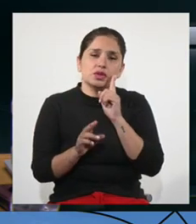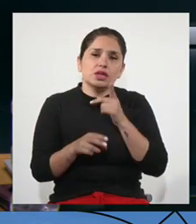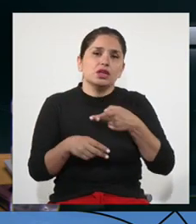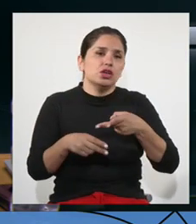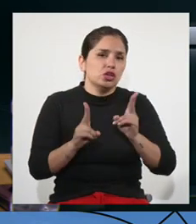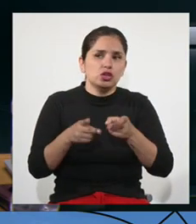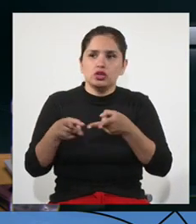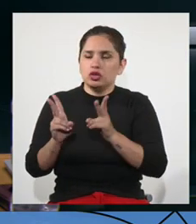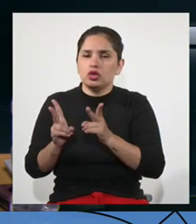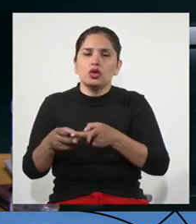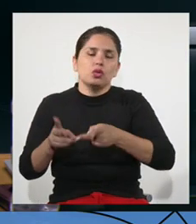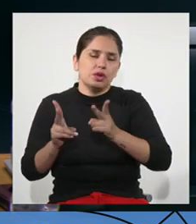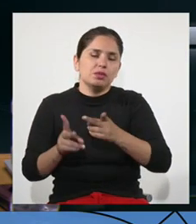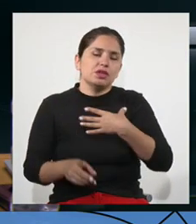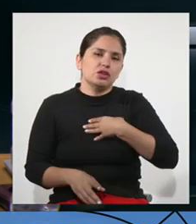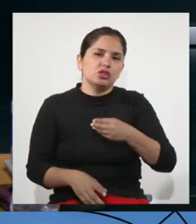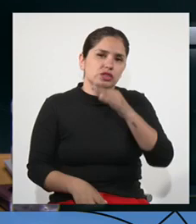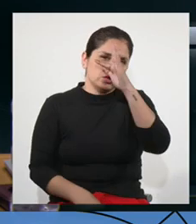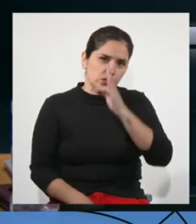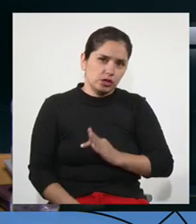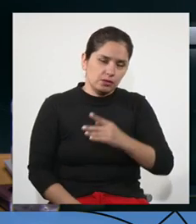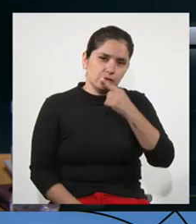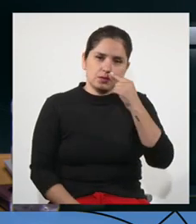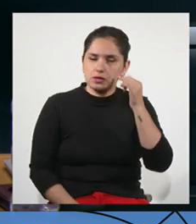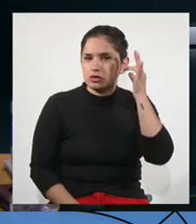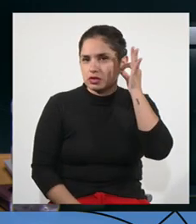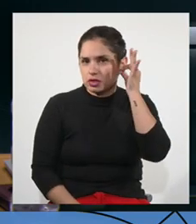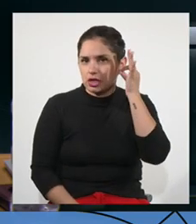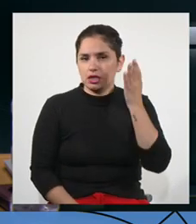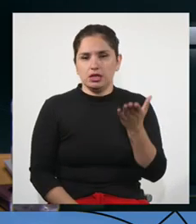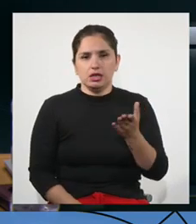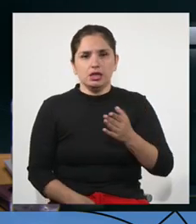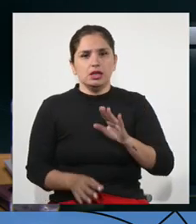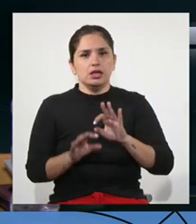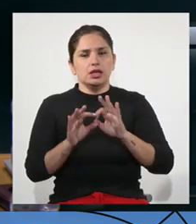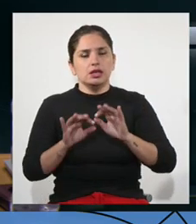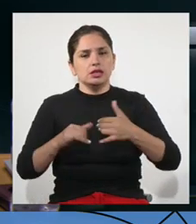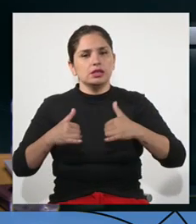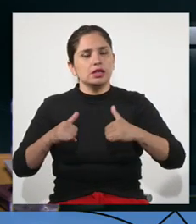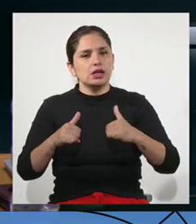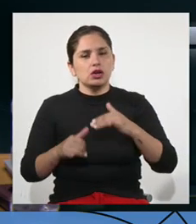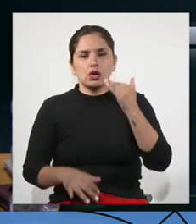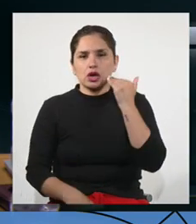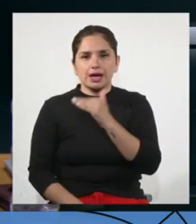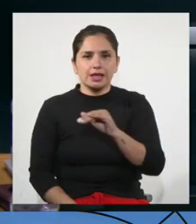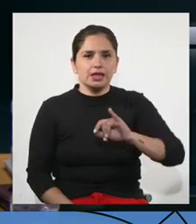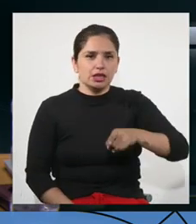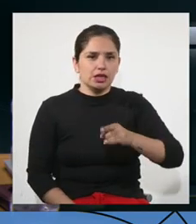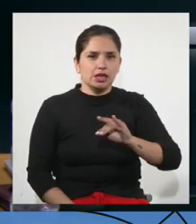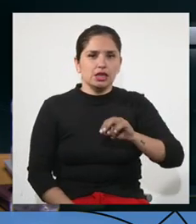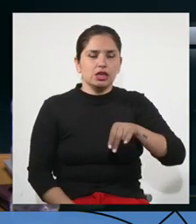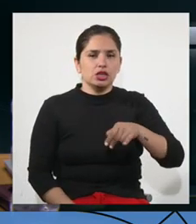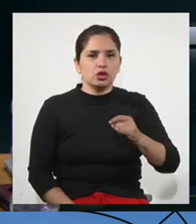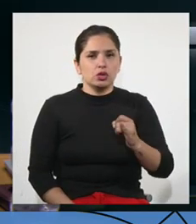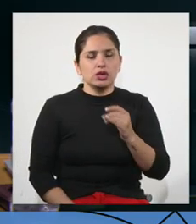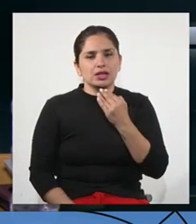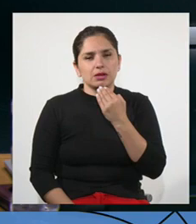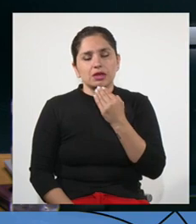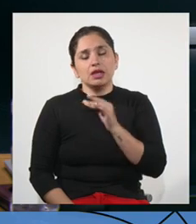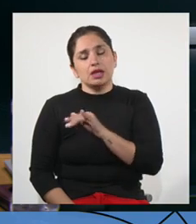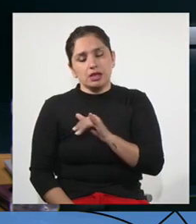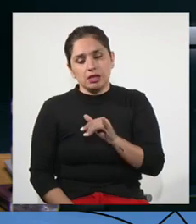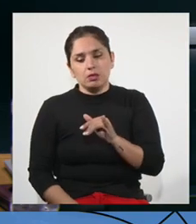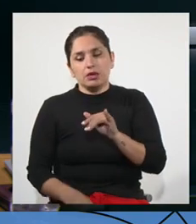todos los hijos de las funcionarias y funcionarios de los jardines, en este caso también de la Junji. Luego estudiaremos el caso